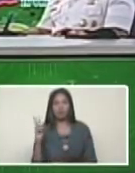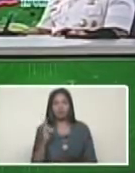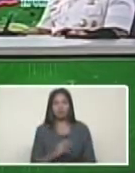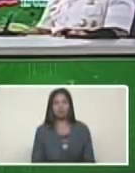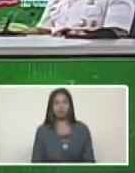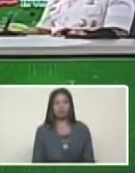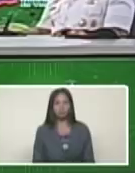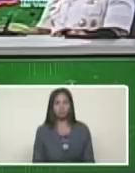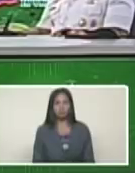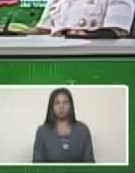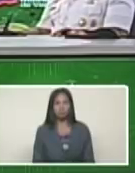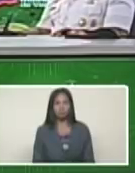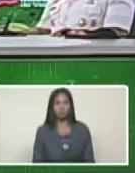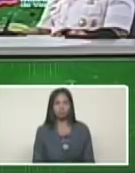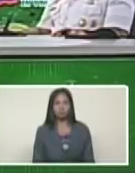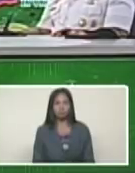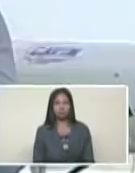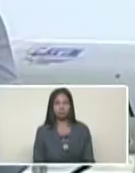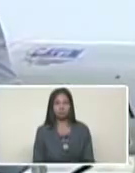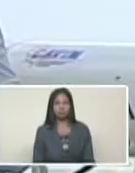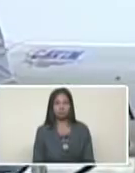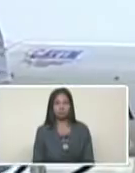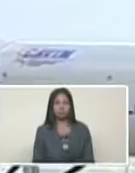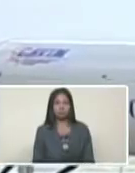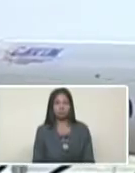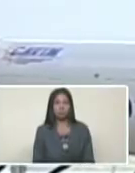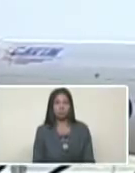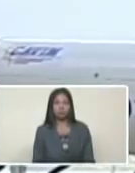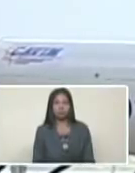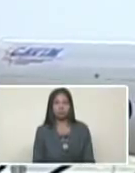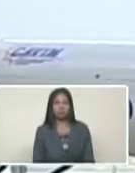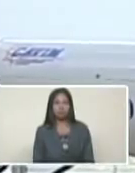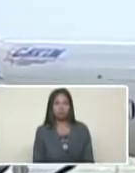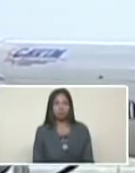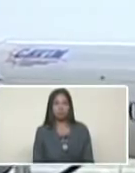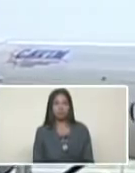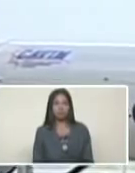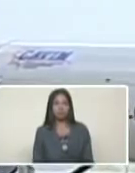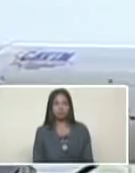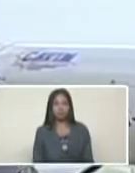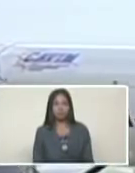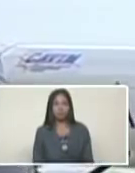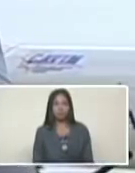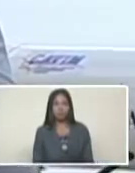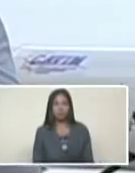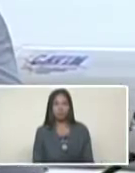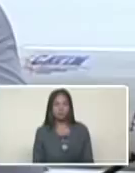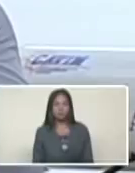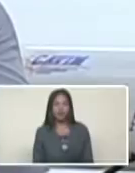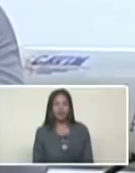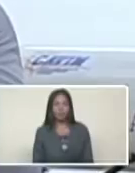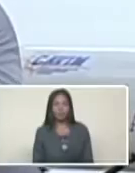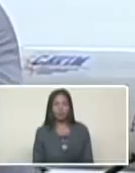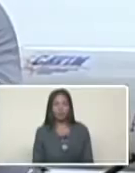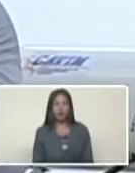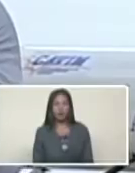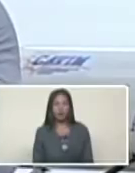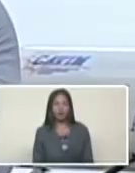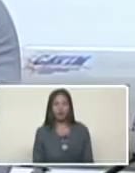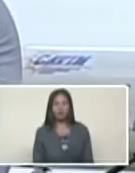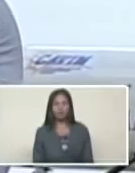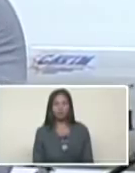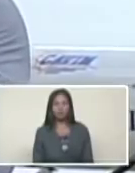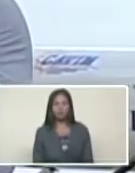Adelante. Bueno, buenas tardes, mi comandante, buenas tardes a todos los presentes. Asumo esta nueva responsabilidad